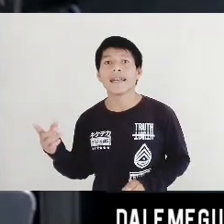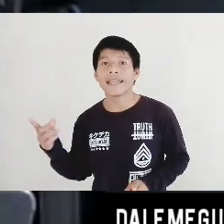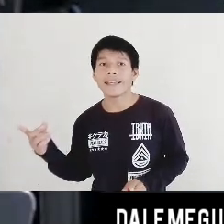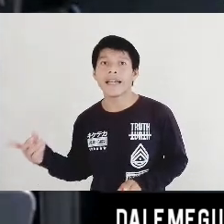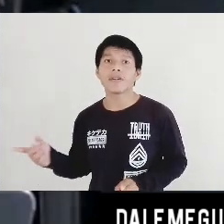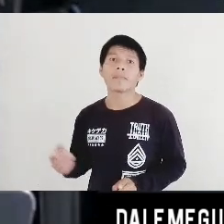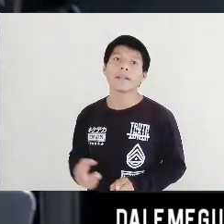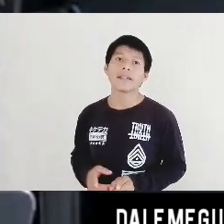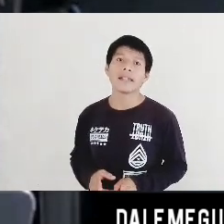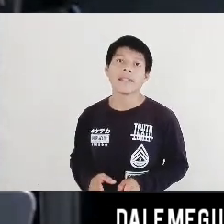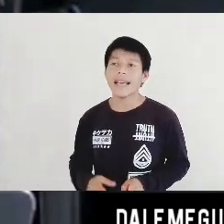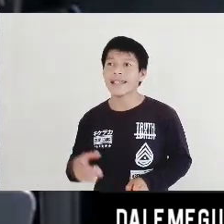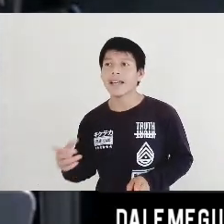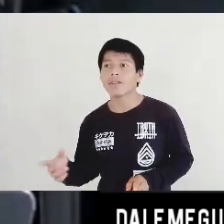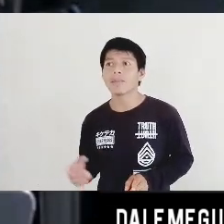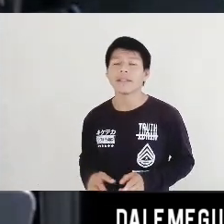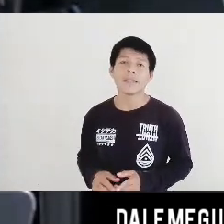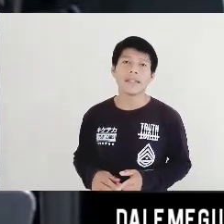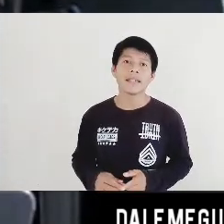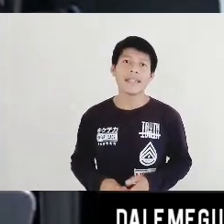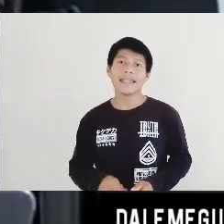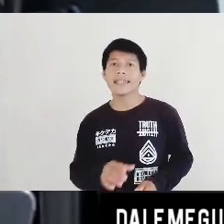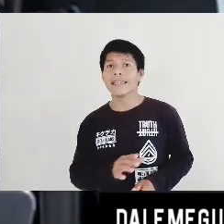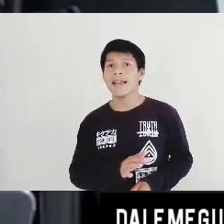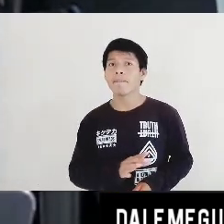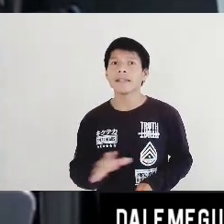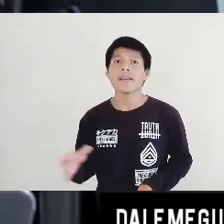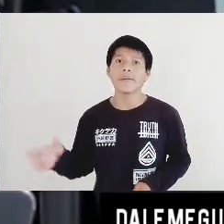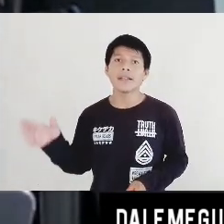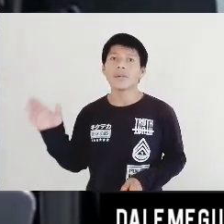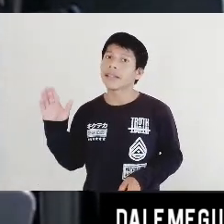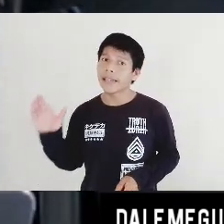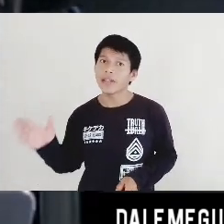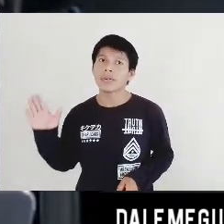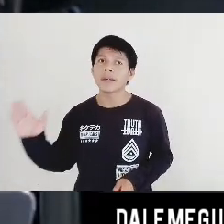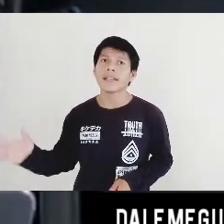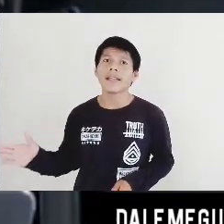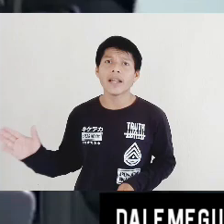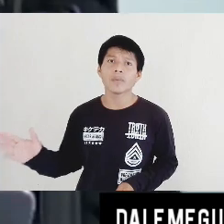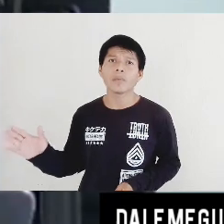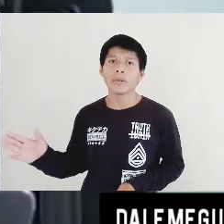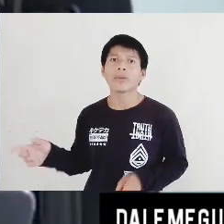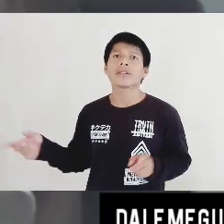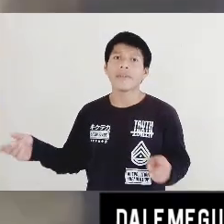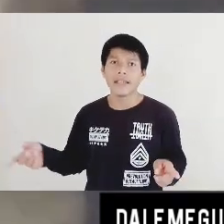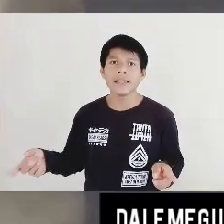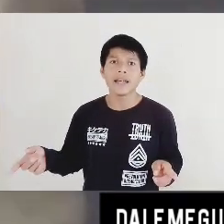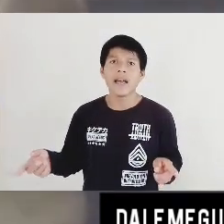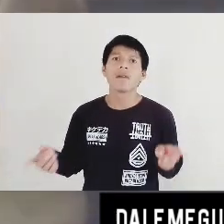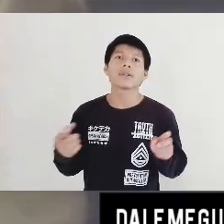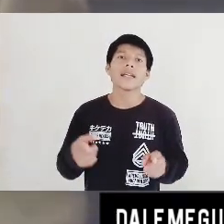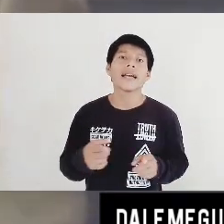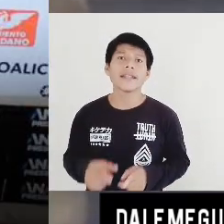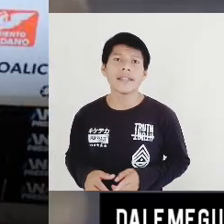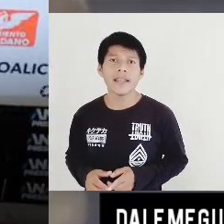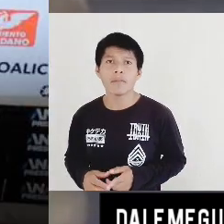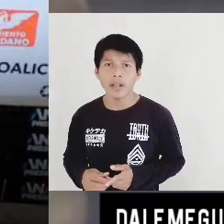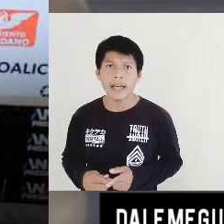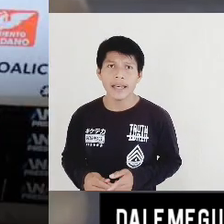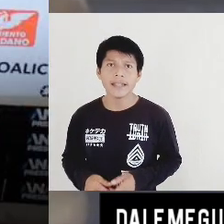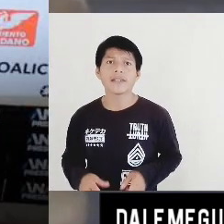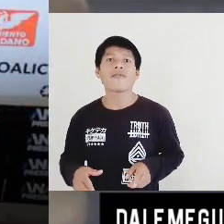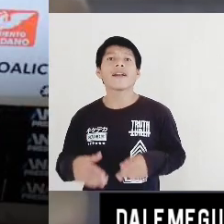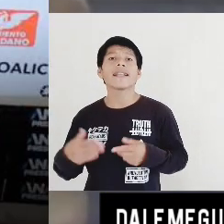pasa criticando al presidente, atacando al presidente y que se la pasa viviendo y queriendo vivir del erario público. ¿Saben quién es? Pues el catita